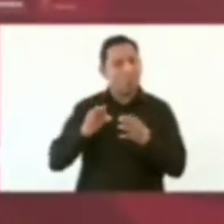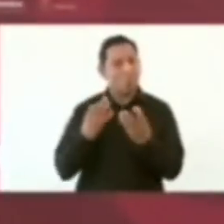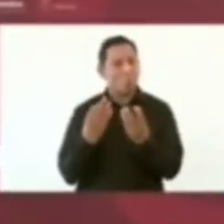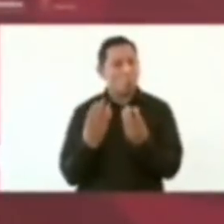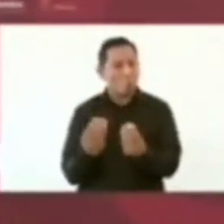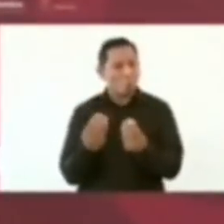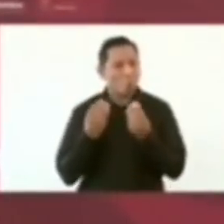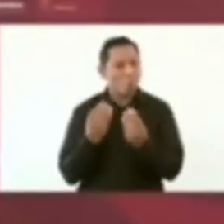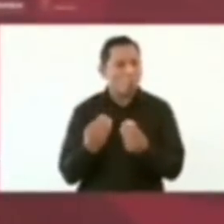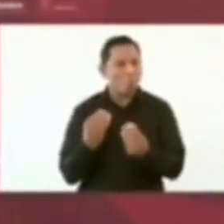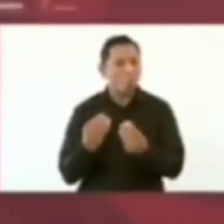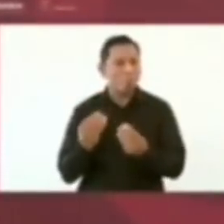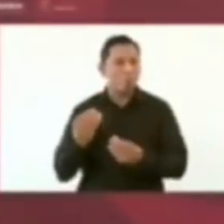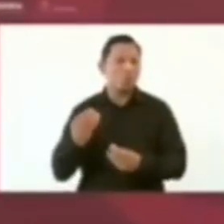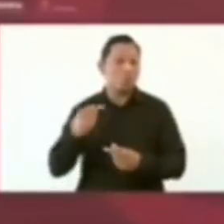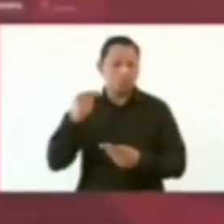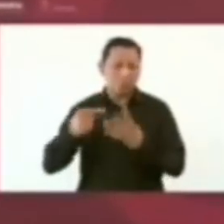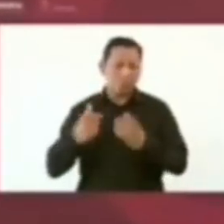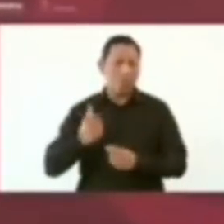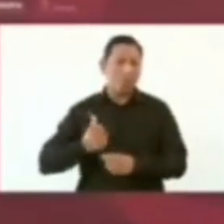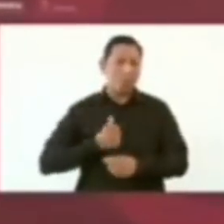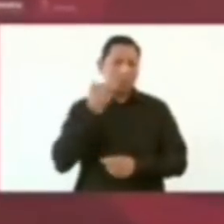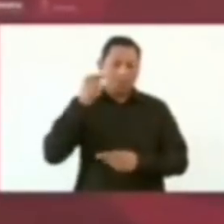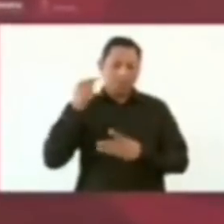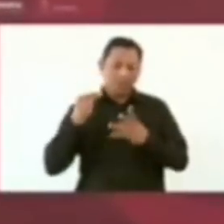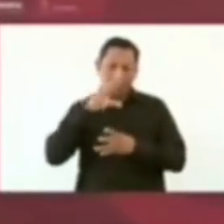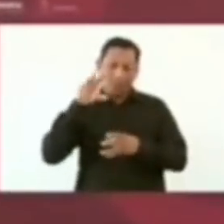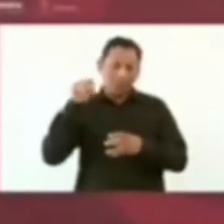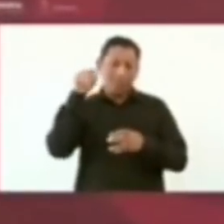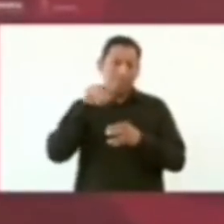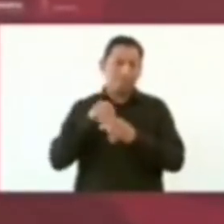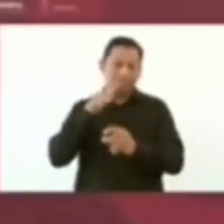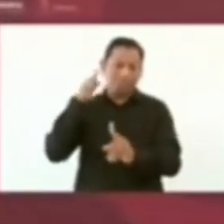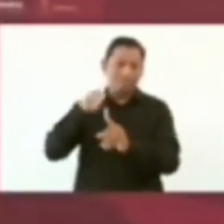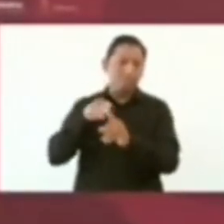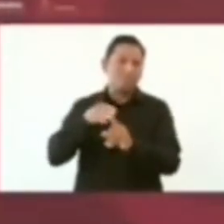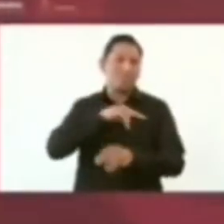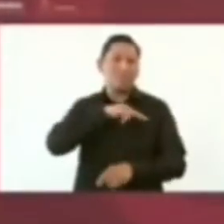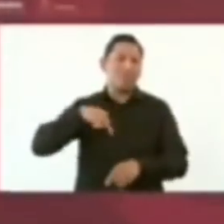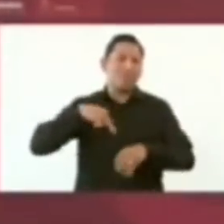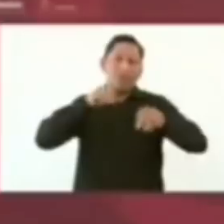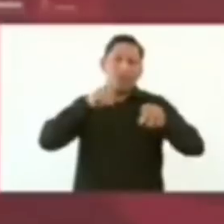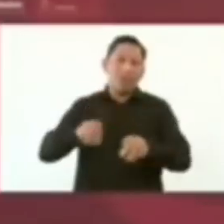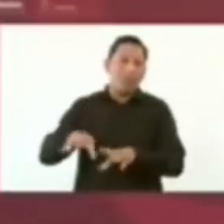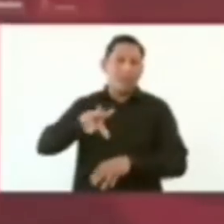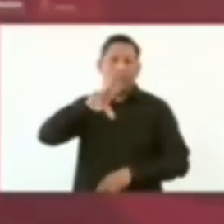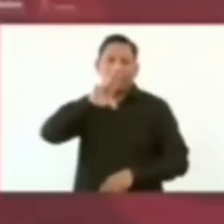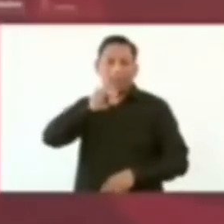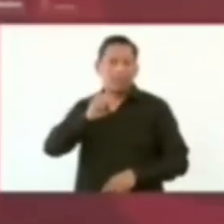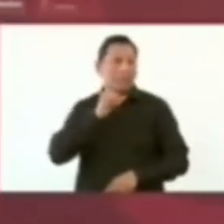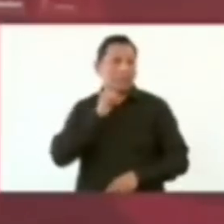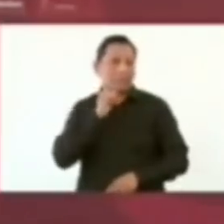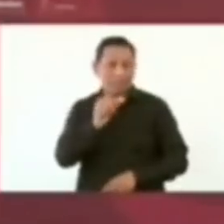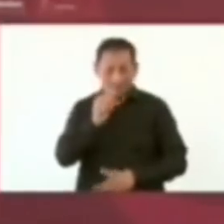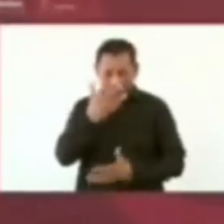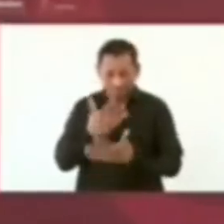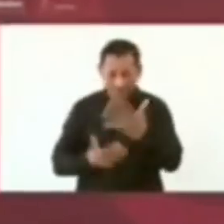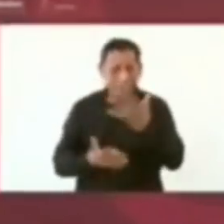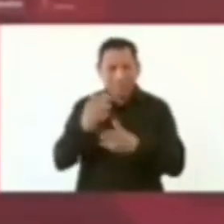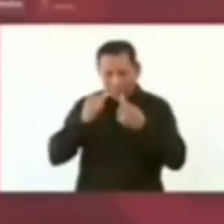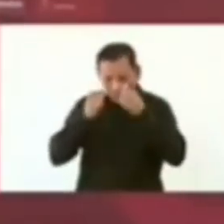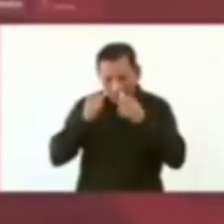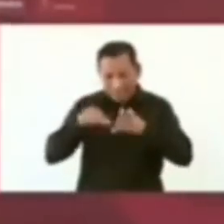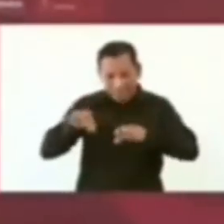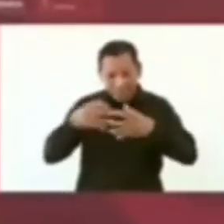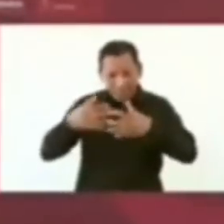mucho jugo al tiempo. Y no vamos a dejar ninguna de las obras que mencioné